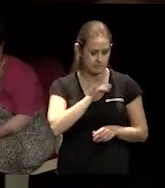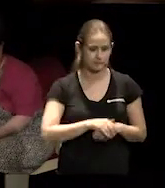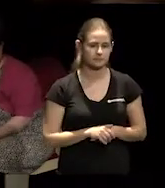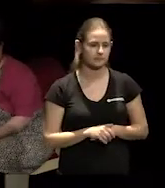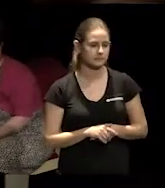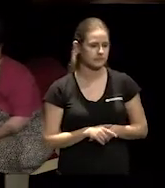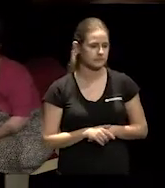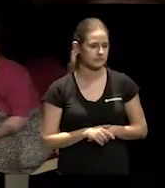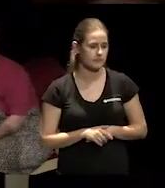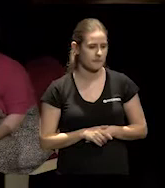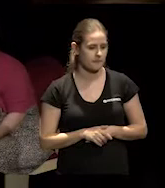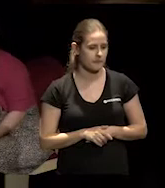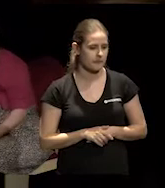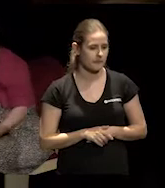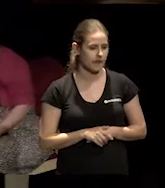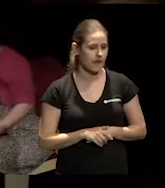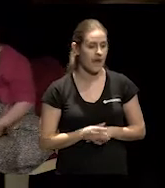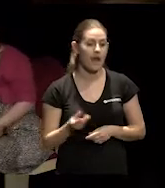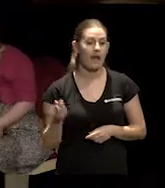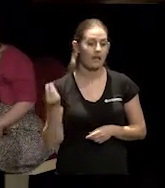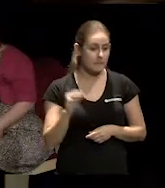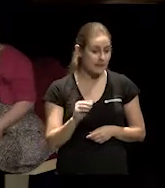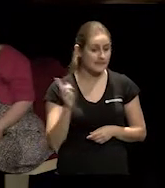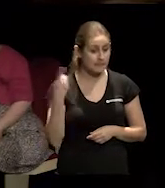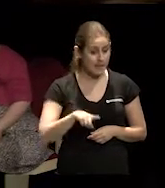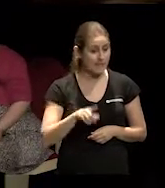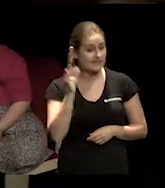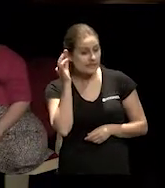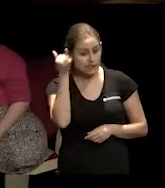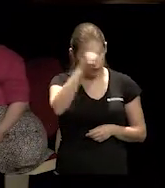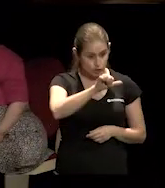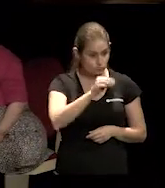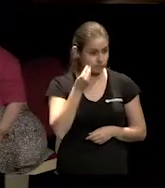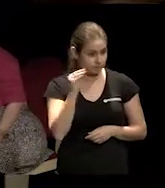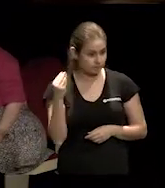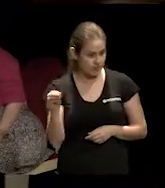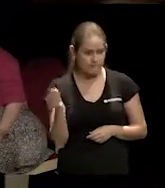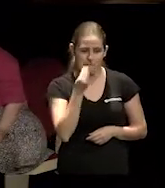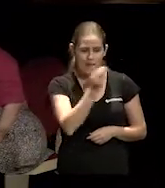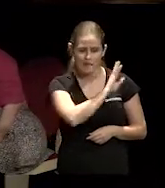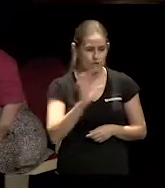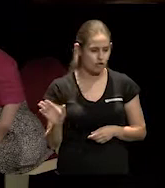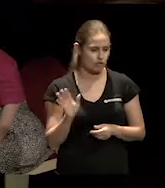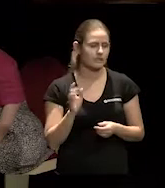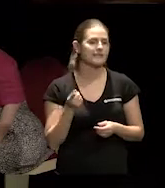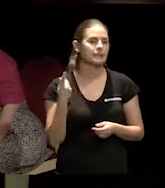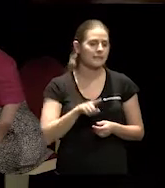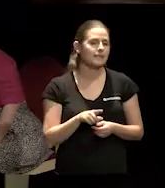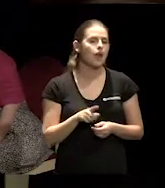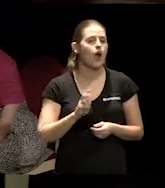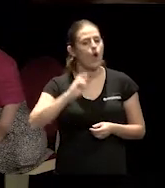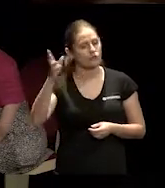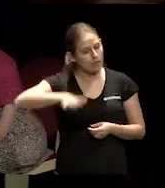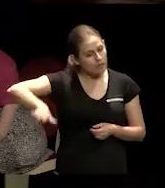Aparte de estar con estos chicos y chicas maravillosos, también fui a diferentes campos de refugiados en la zona